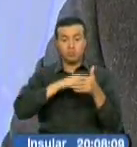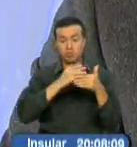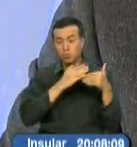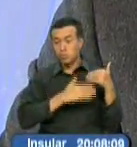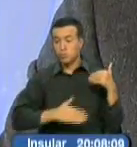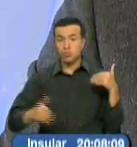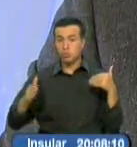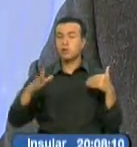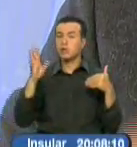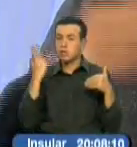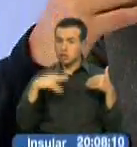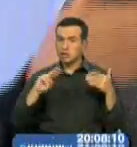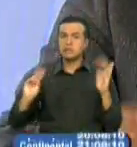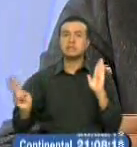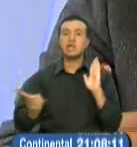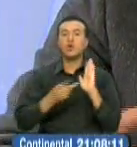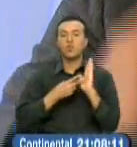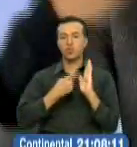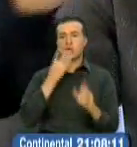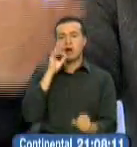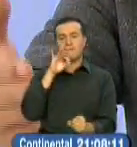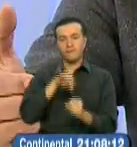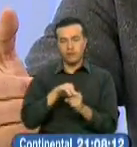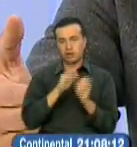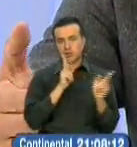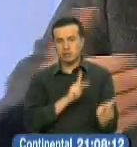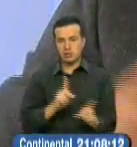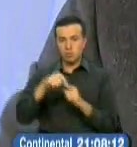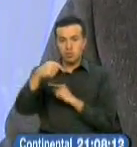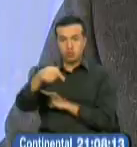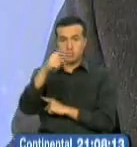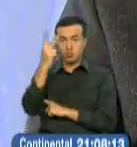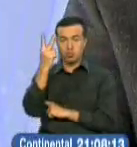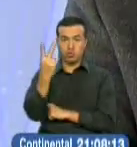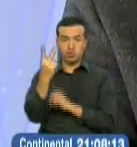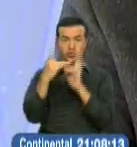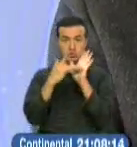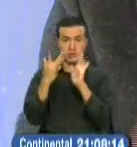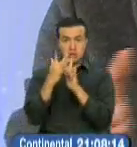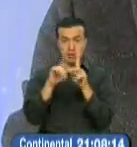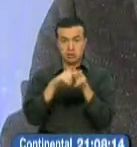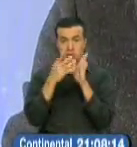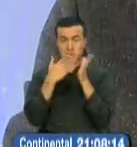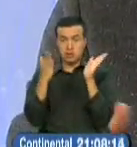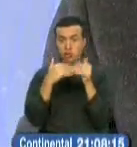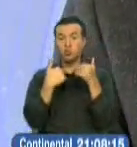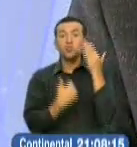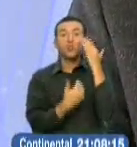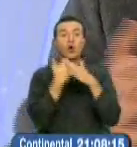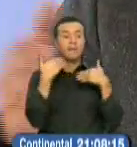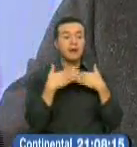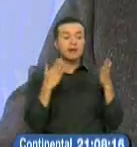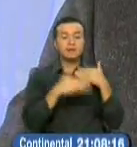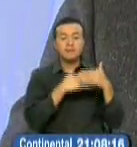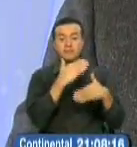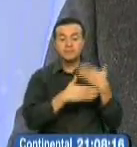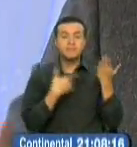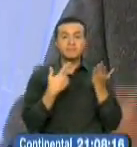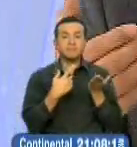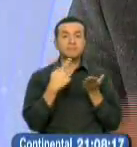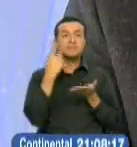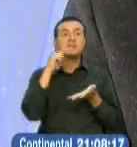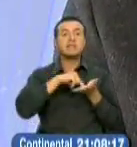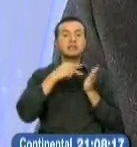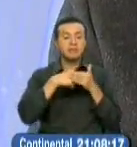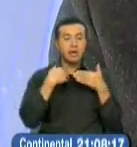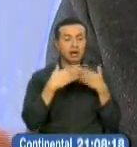que es justamente ya la segunda vuelta que está planificada para el próximo 2 de abril, con eso aperturamos una nueva fase que es la Audiencia Nacional de Escrutinios.